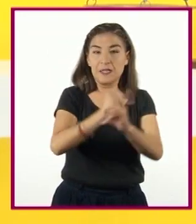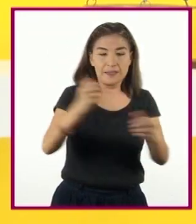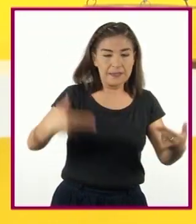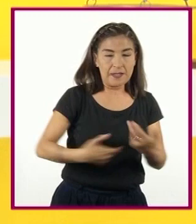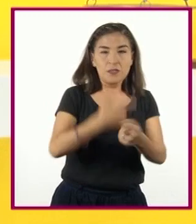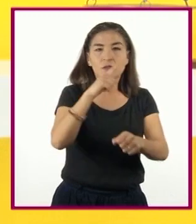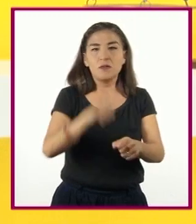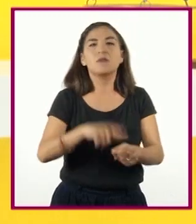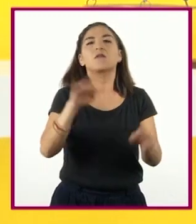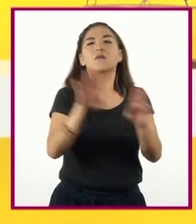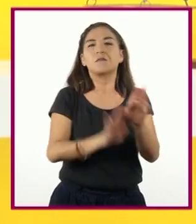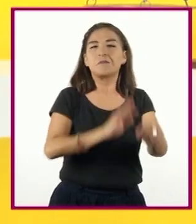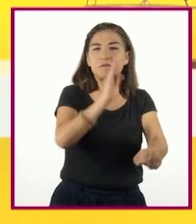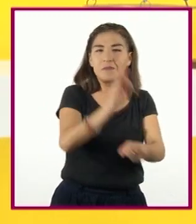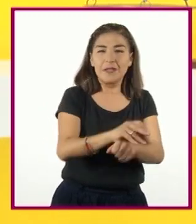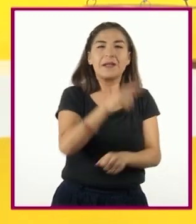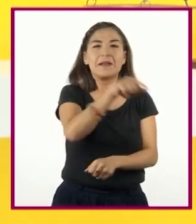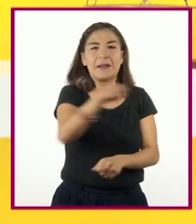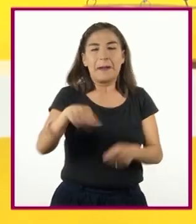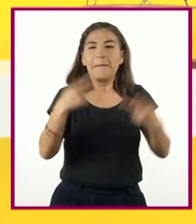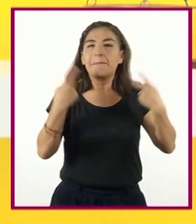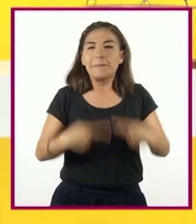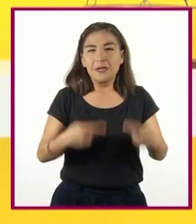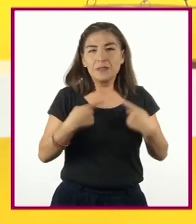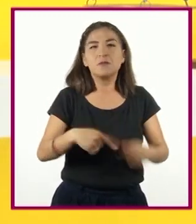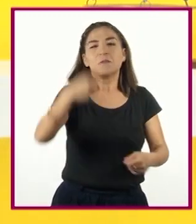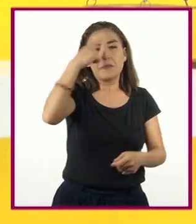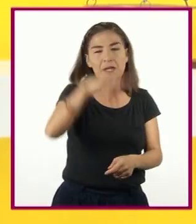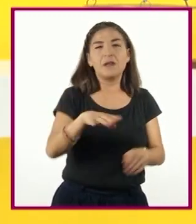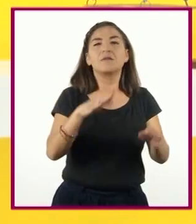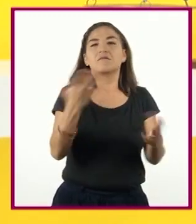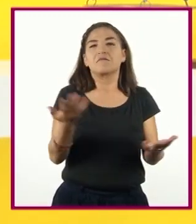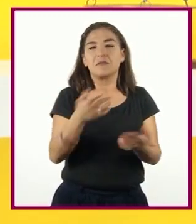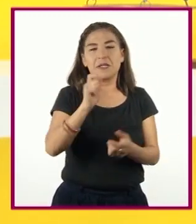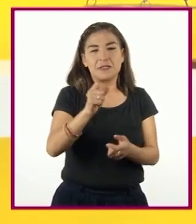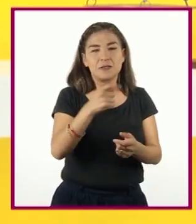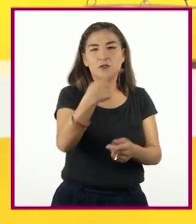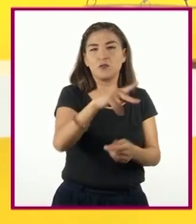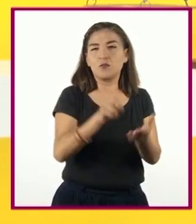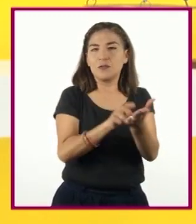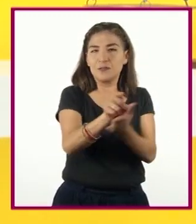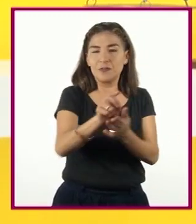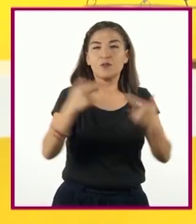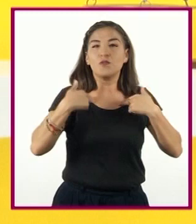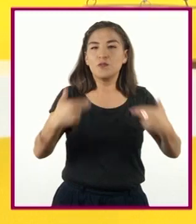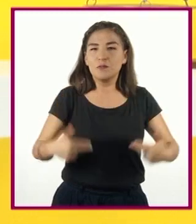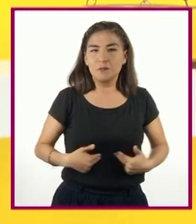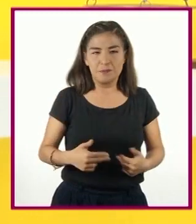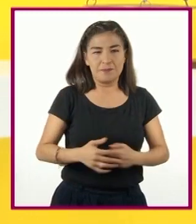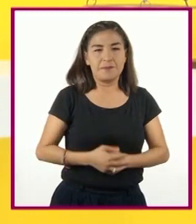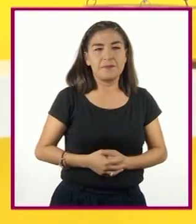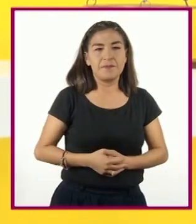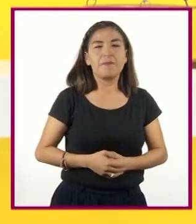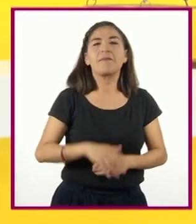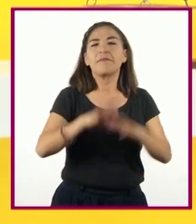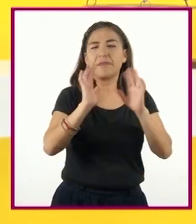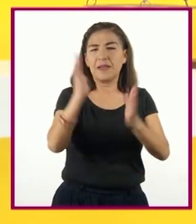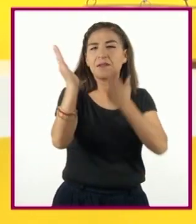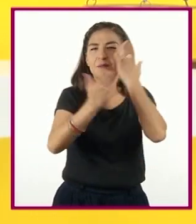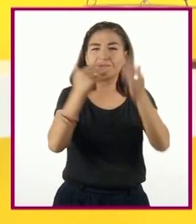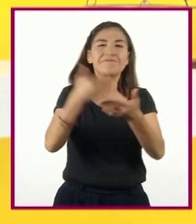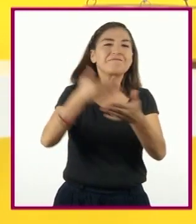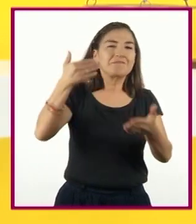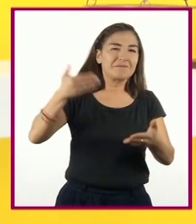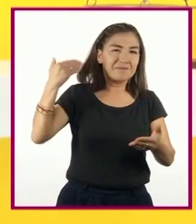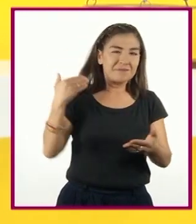nacional que garantiza que las personas puedan tener acceso al ejercicio de los derechos humanos. Hemos estudiado en